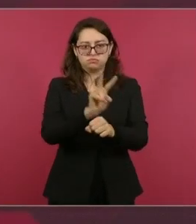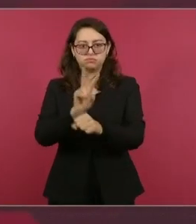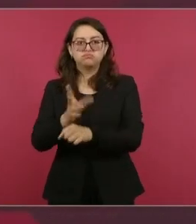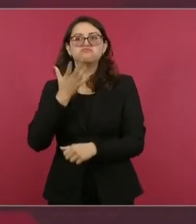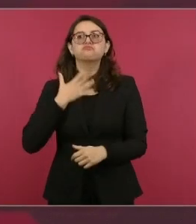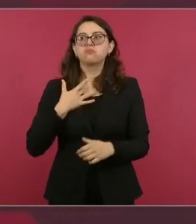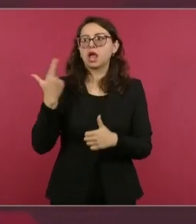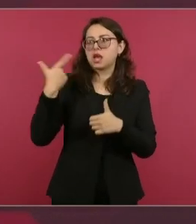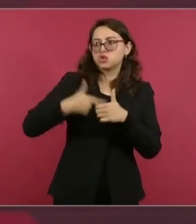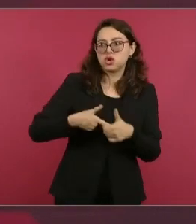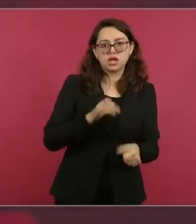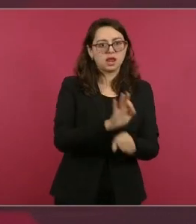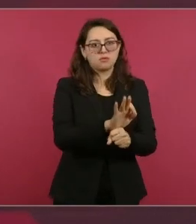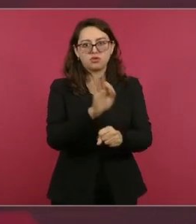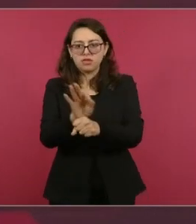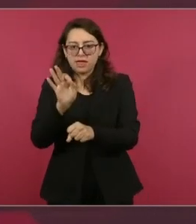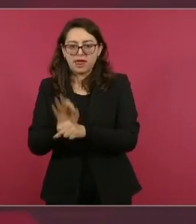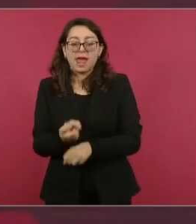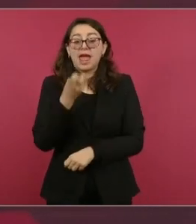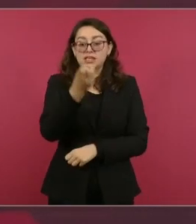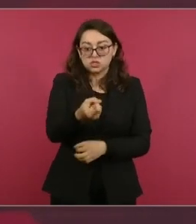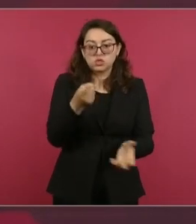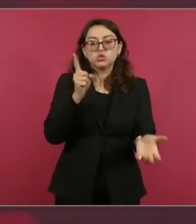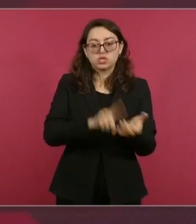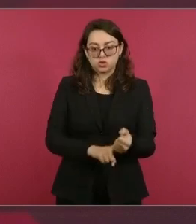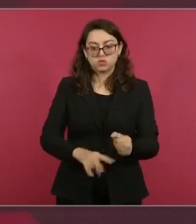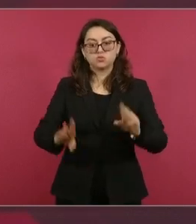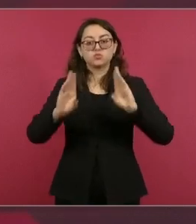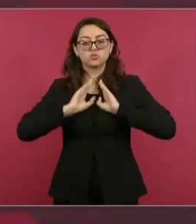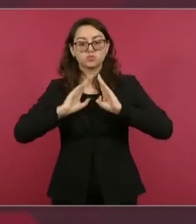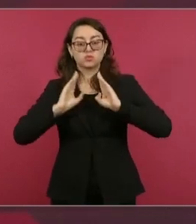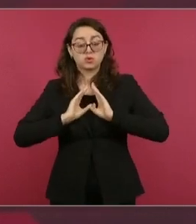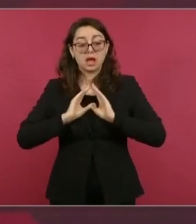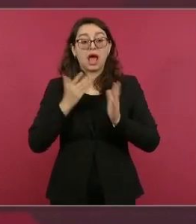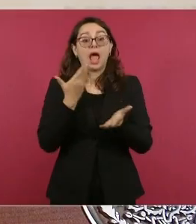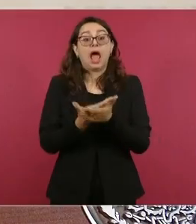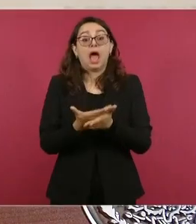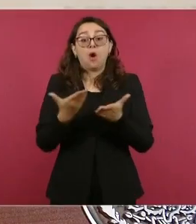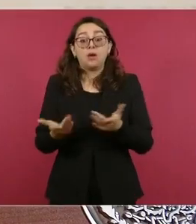El ejército. Pero además ahora con la Guardia Nacional